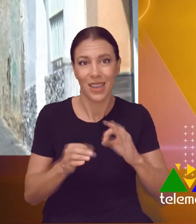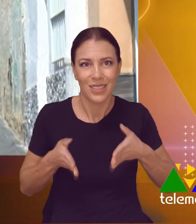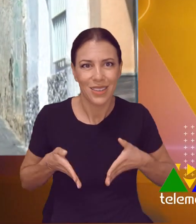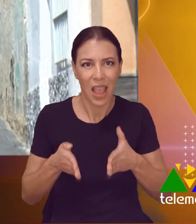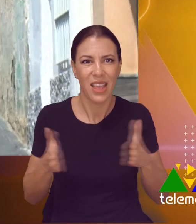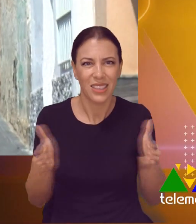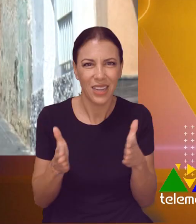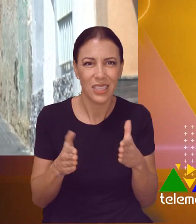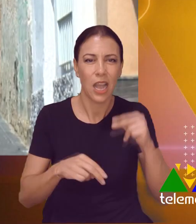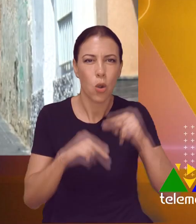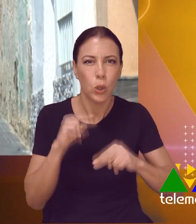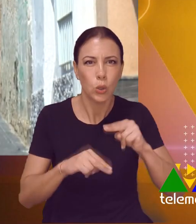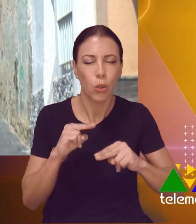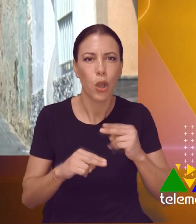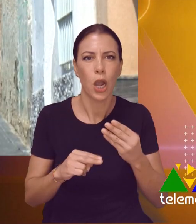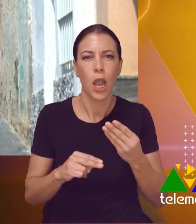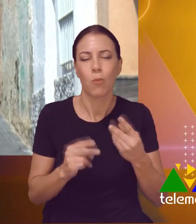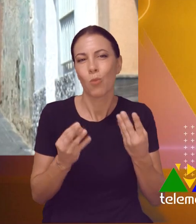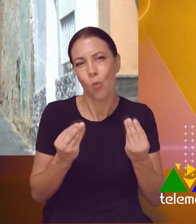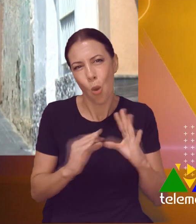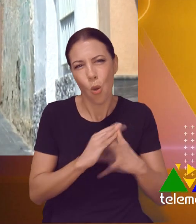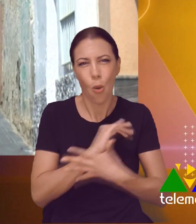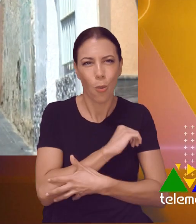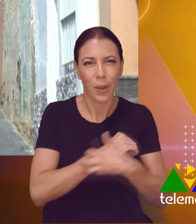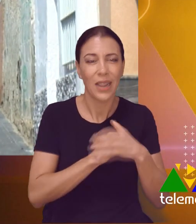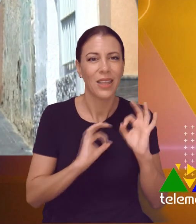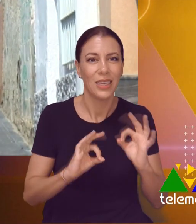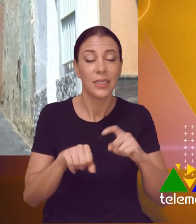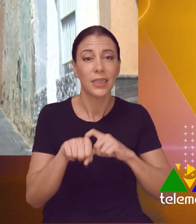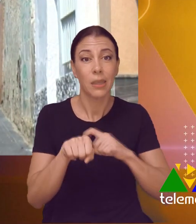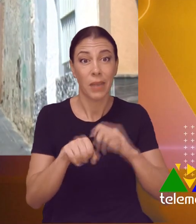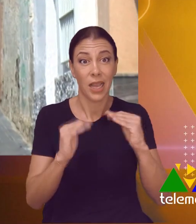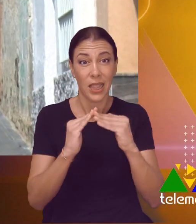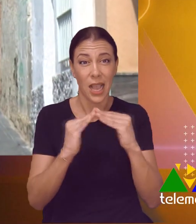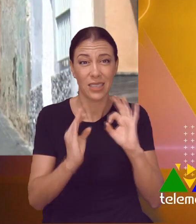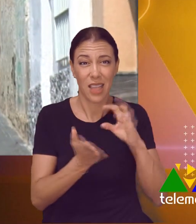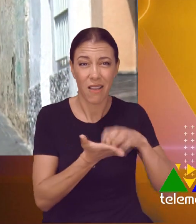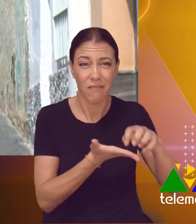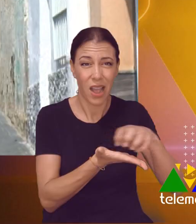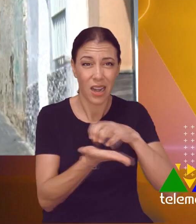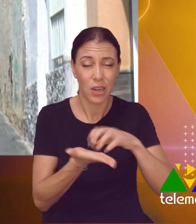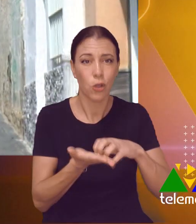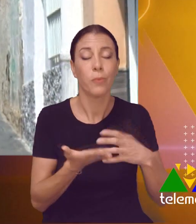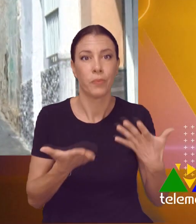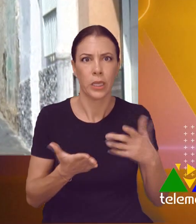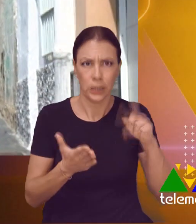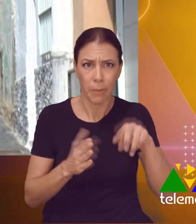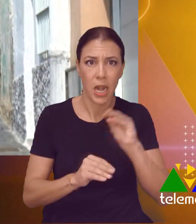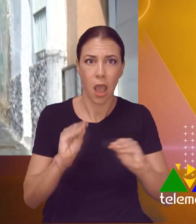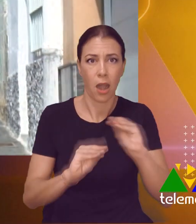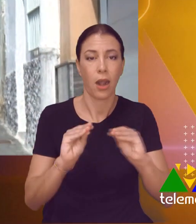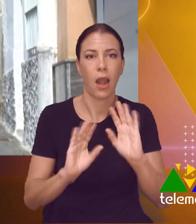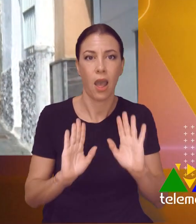calle estrecha de construcciones muy humildes, de típicas casas motrileñas de barrio